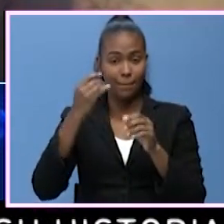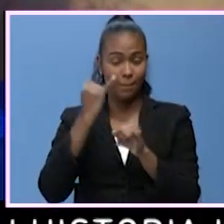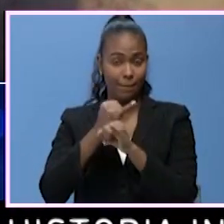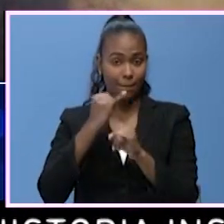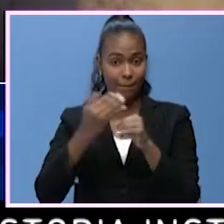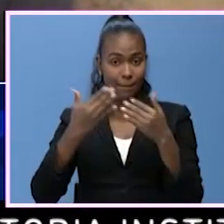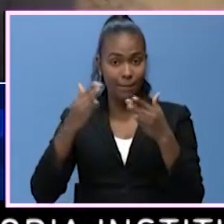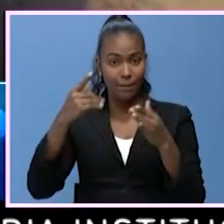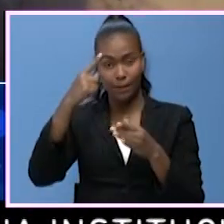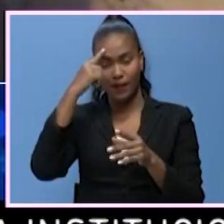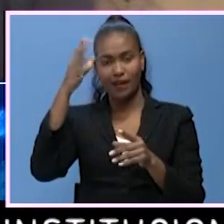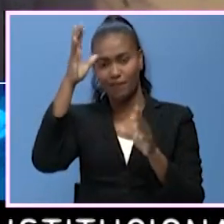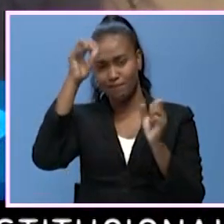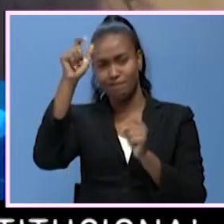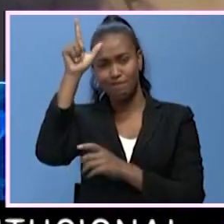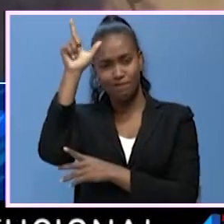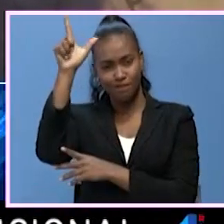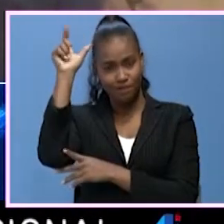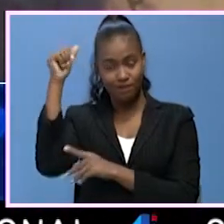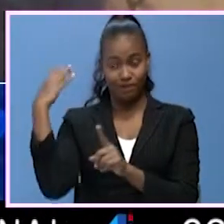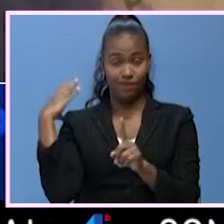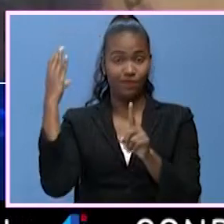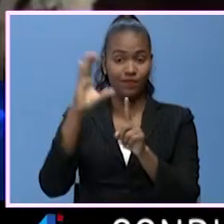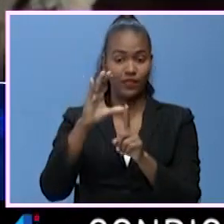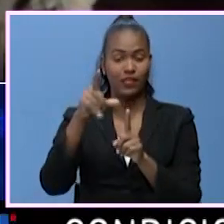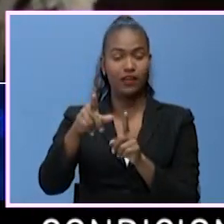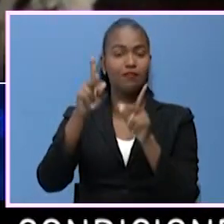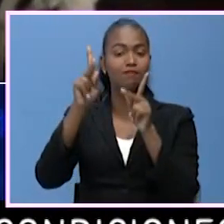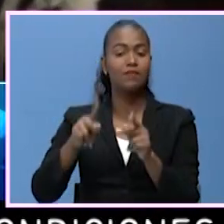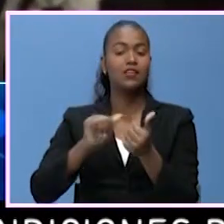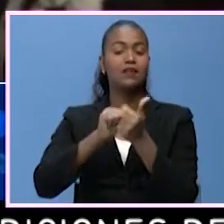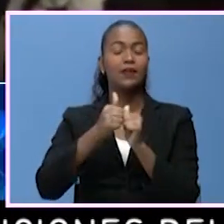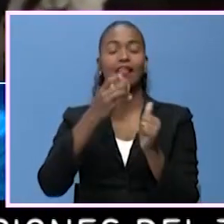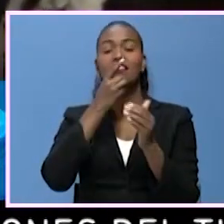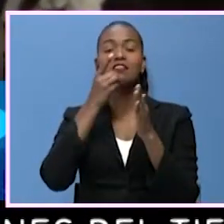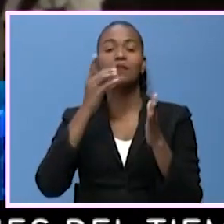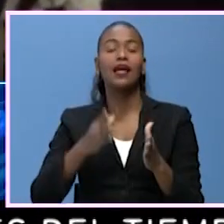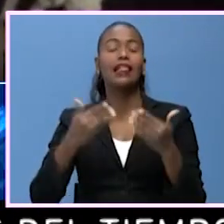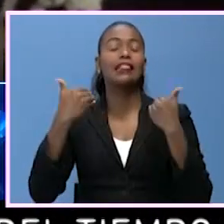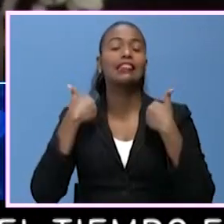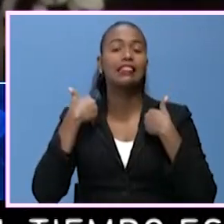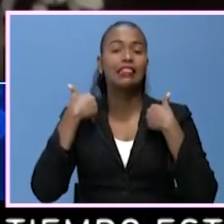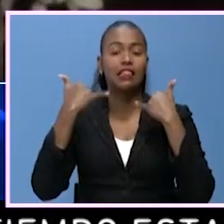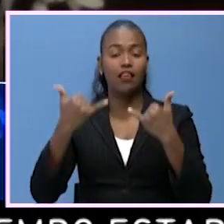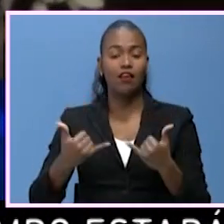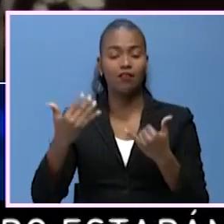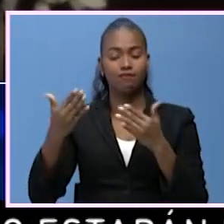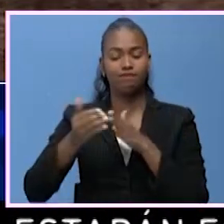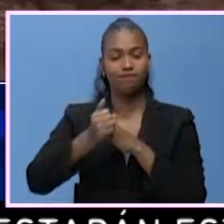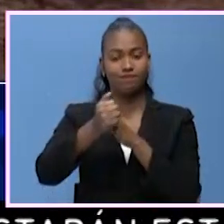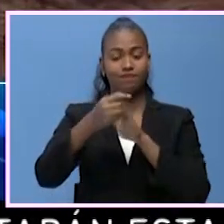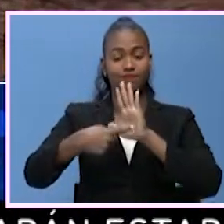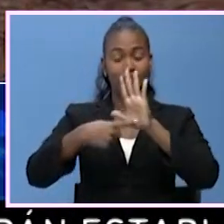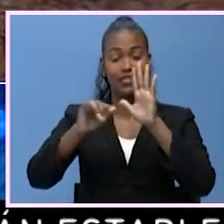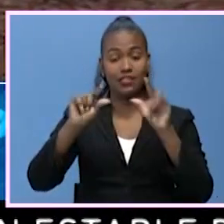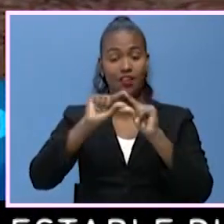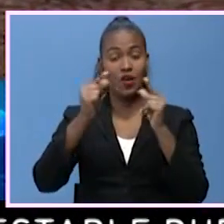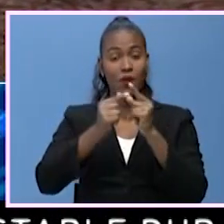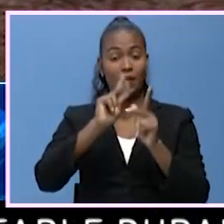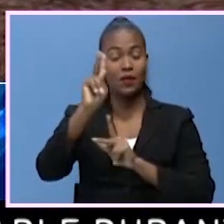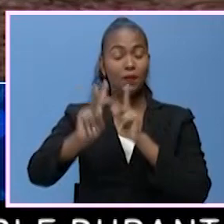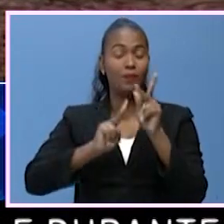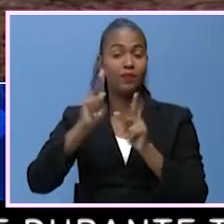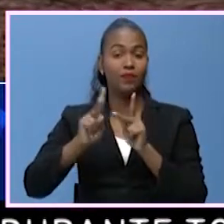el presidente de la República, Luis Abinader, el deporte dominicano tiene un digno representante en este grupo de